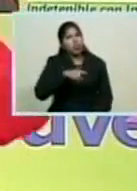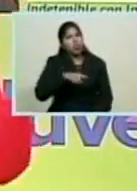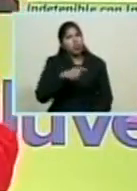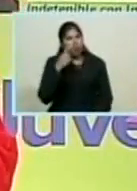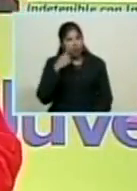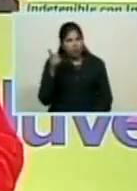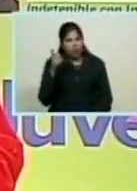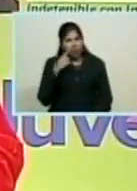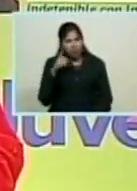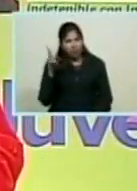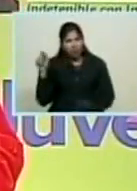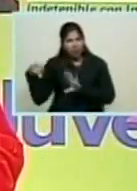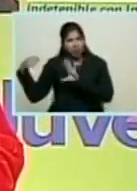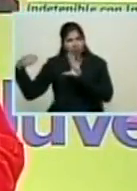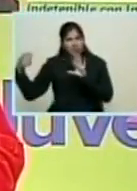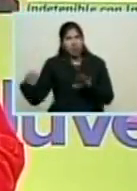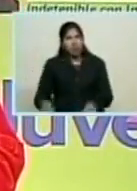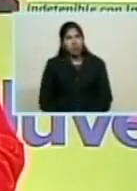viendo?